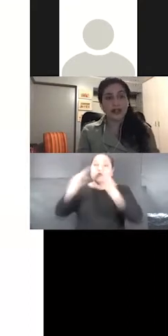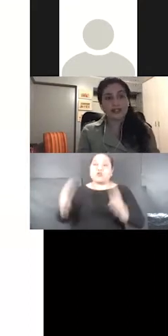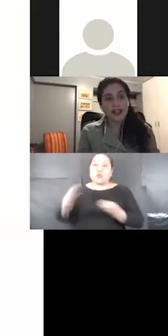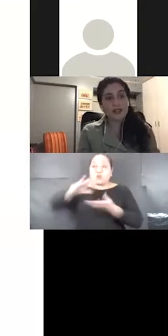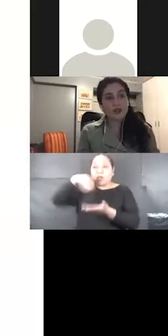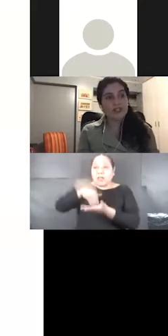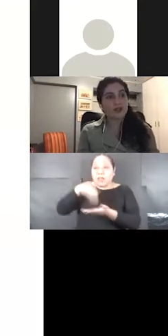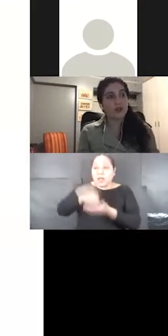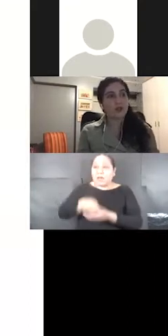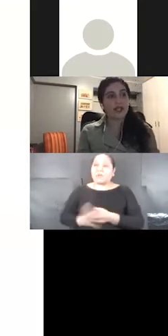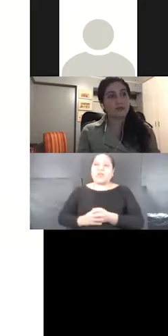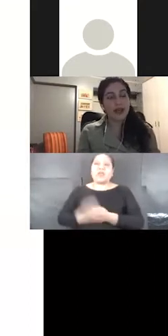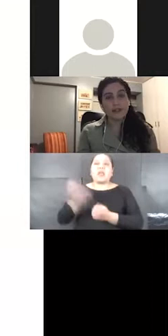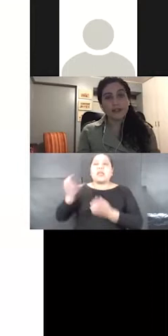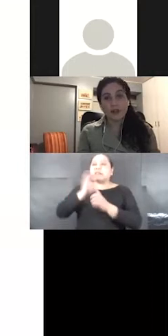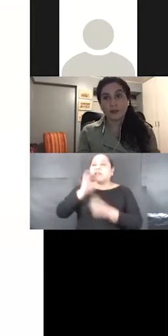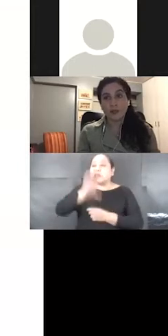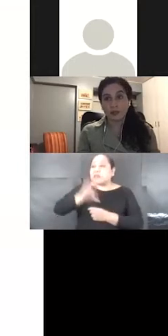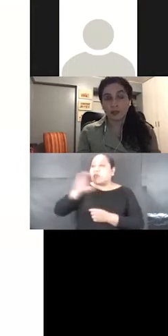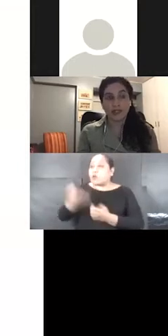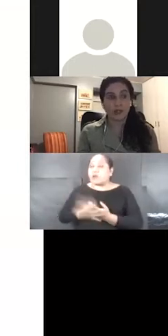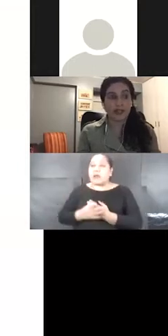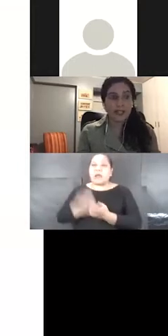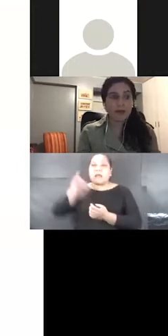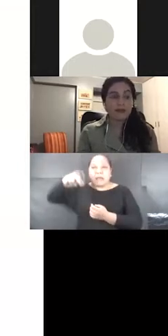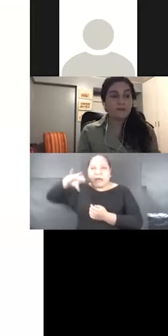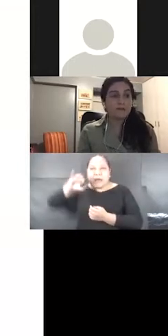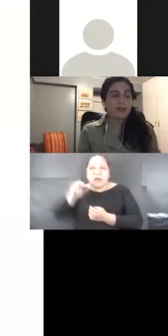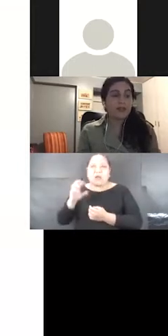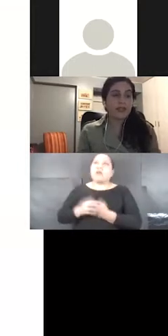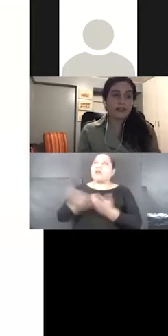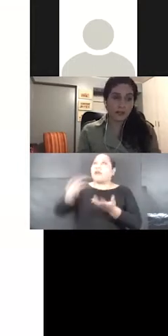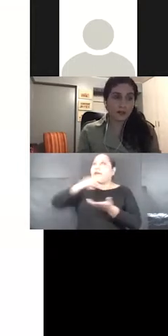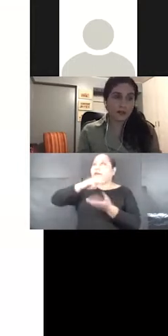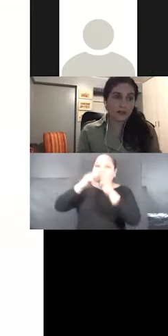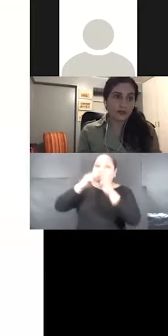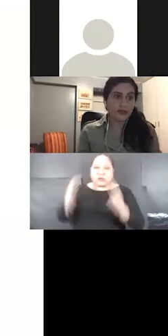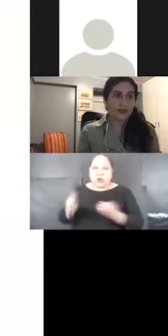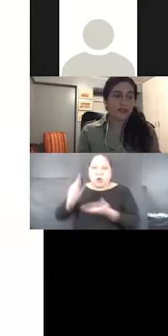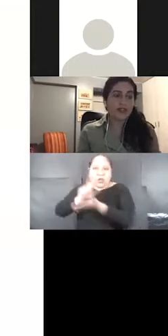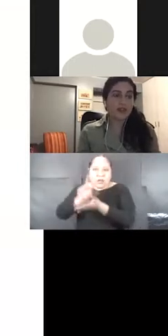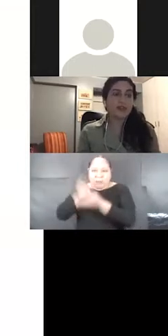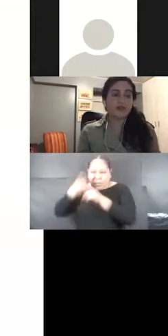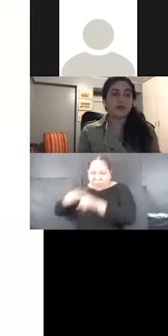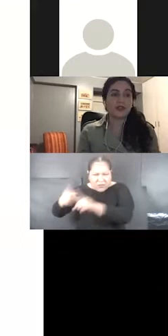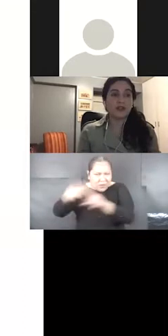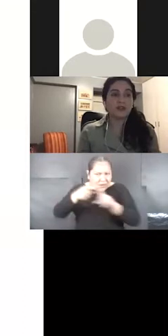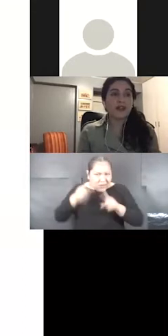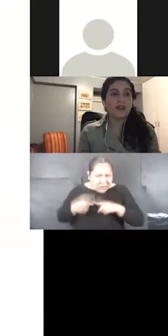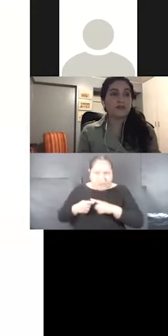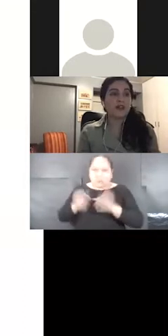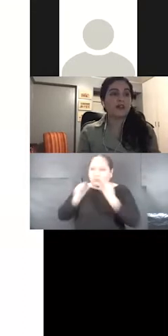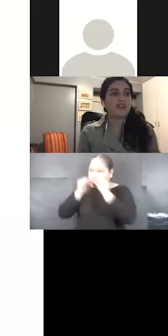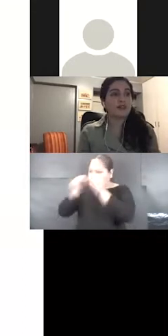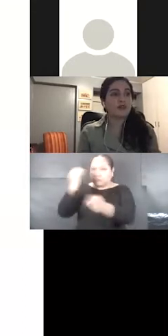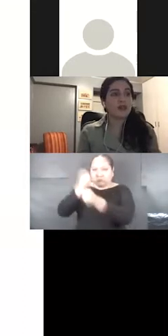Inca Garcilaso, el Centro Cultural de España, el Museo Metropolitano de Lima, entre otros, ¿no? Entonces, ellos continúan